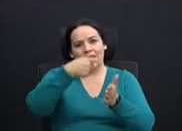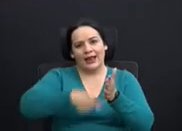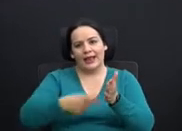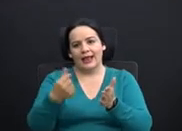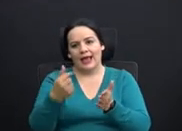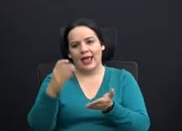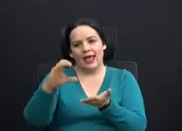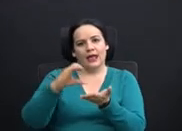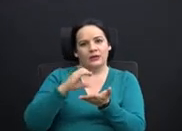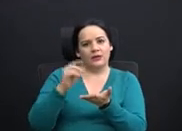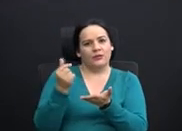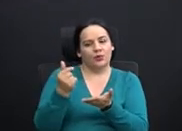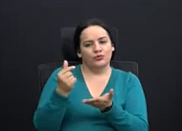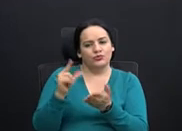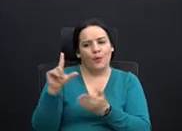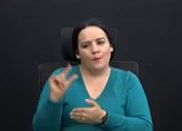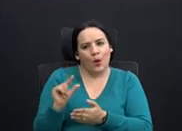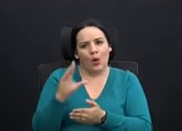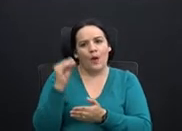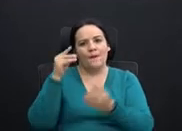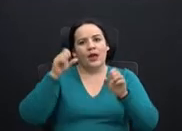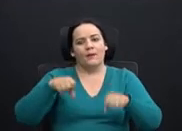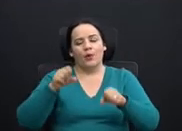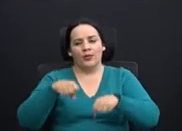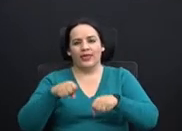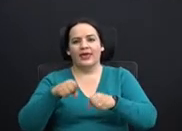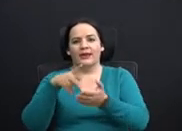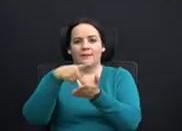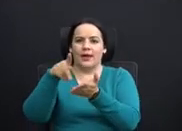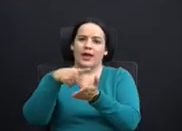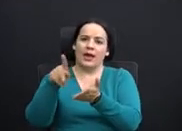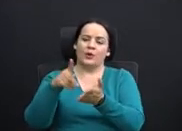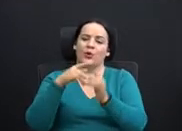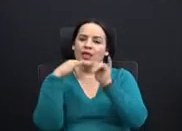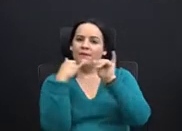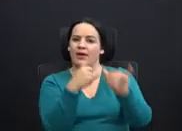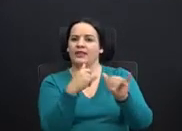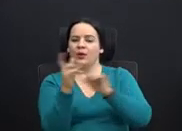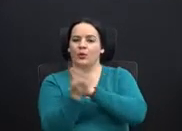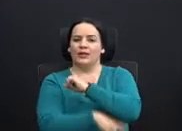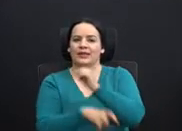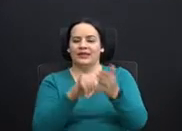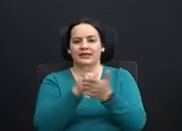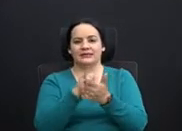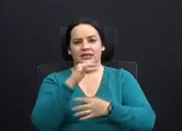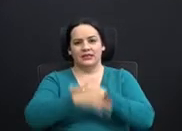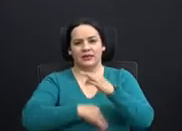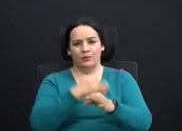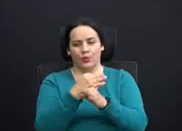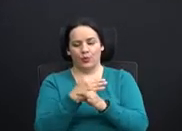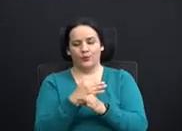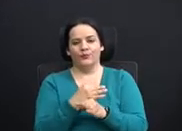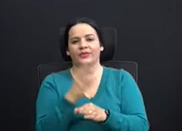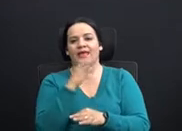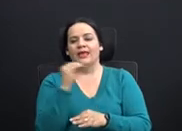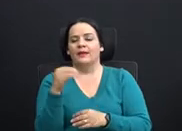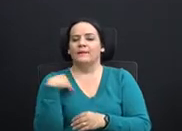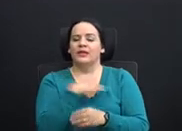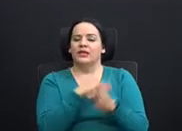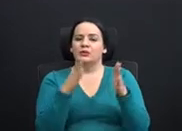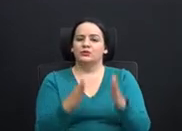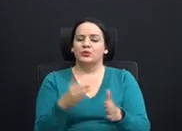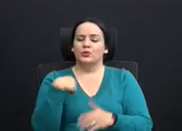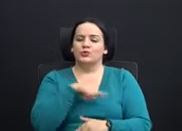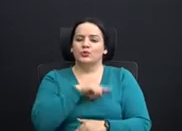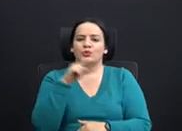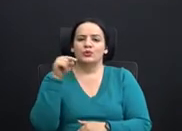recursos muy escasos para poder cubrir una demanda condenatoria de esa dimensión. Entiendo, ministro. Nosotros aquí yo creo que todos